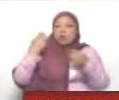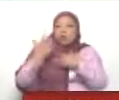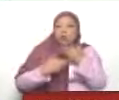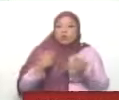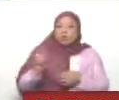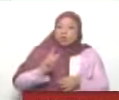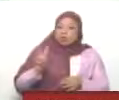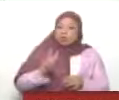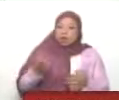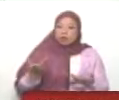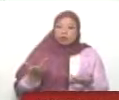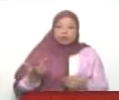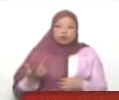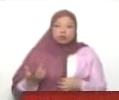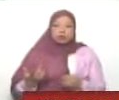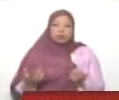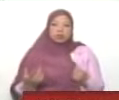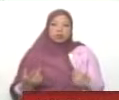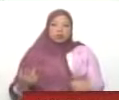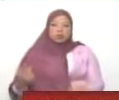cometen venezolanos.